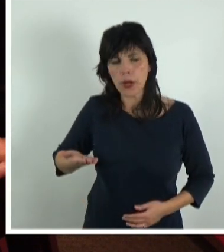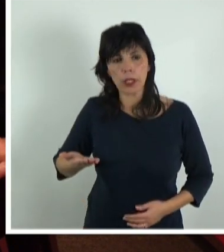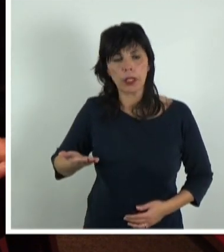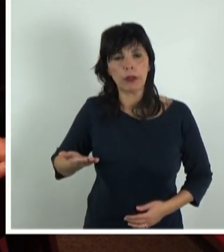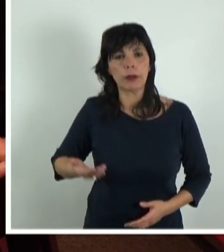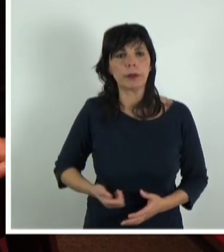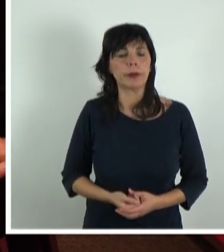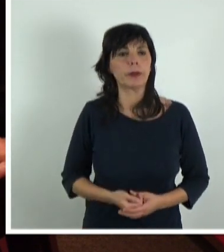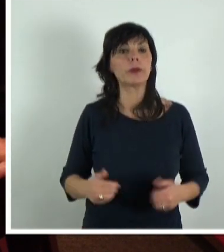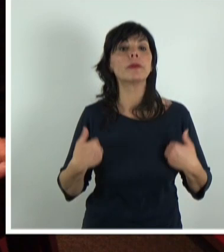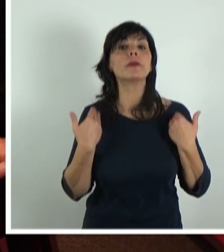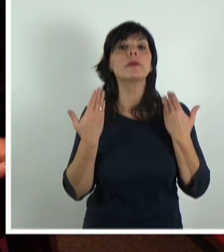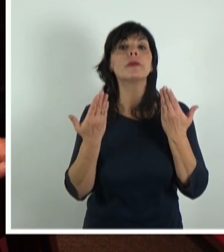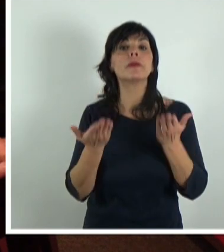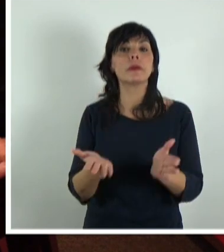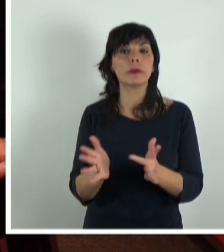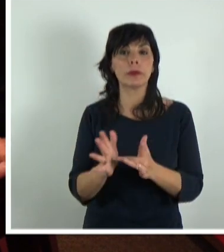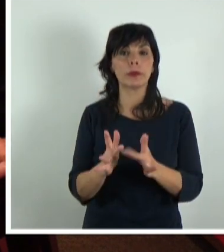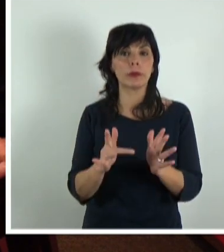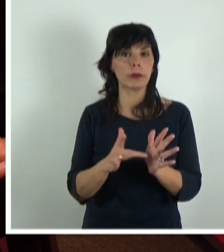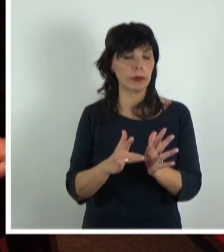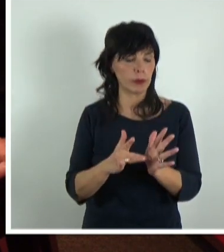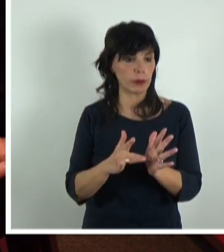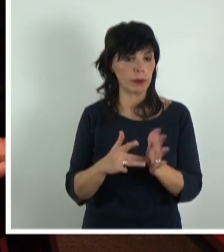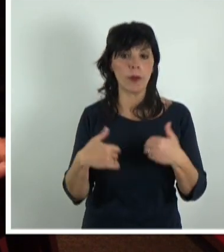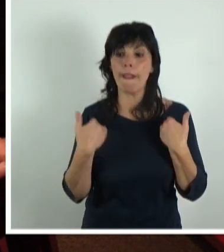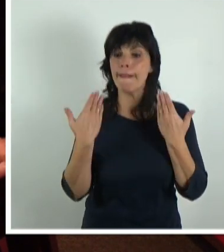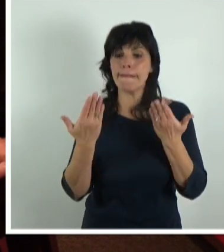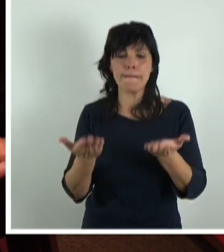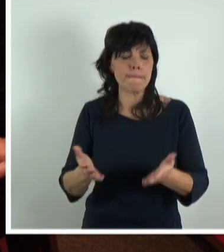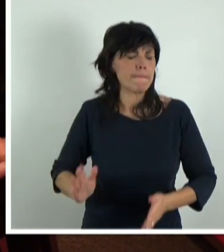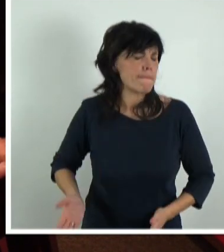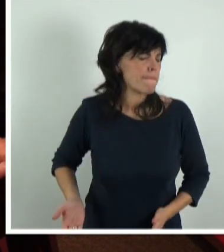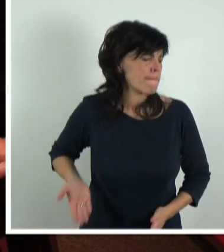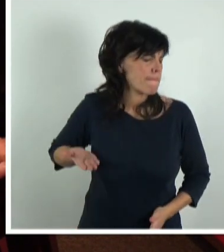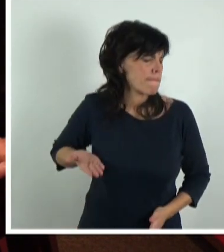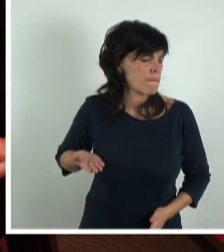La gracia de Jesucristo, la gracia es tan importante